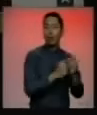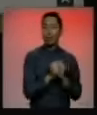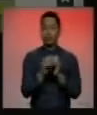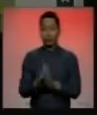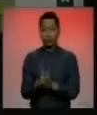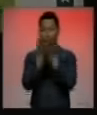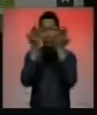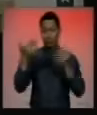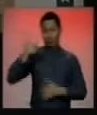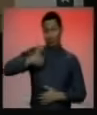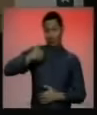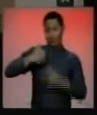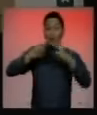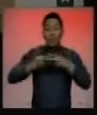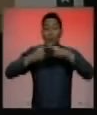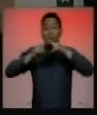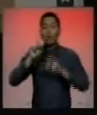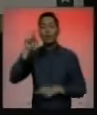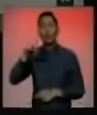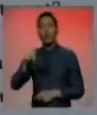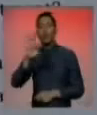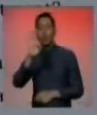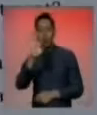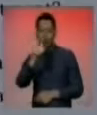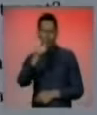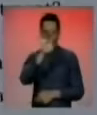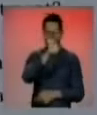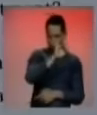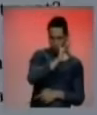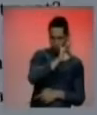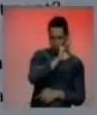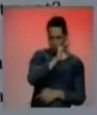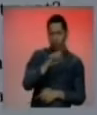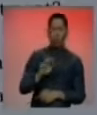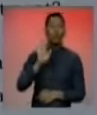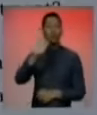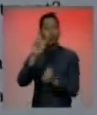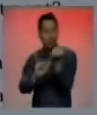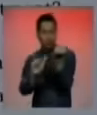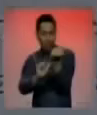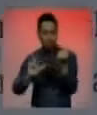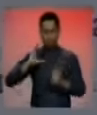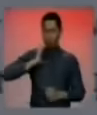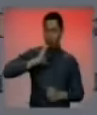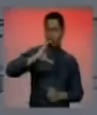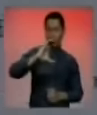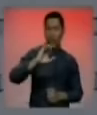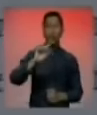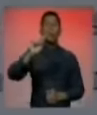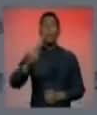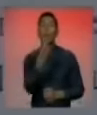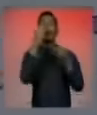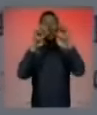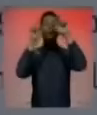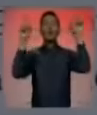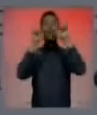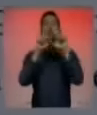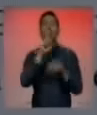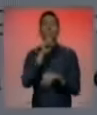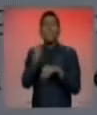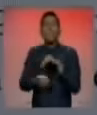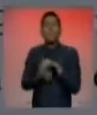de operar inició en 1978 cuando Lasso, su hermana y su cuñado constituyeron su primera empresa offshore,